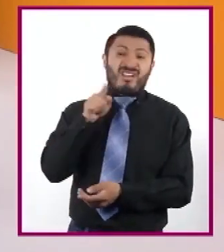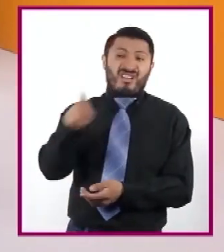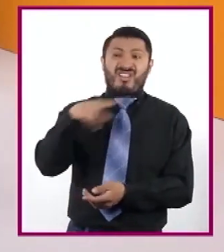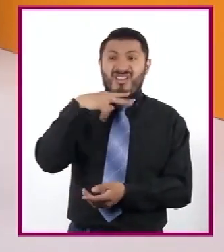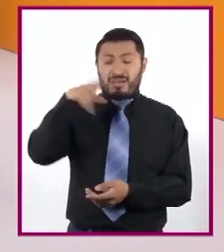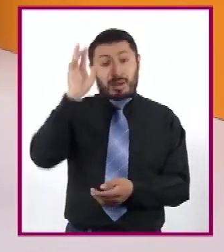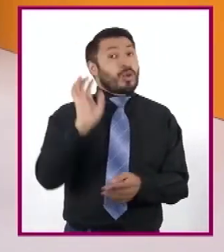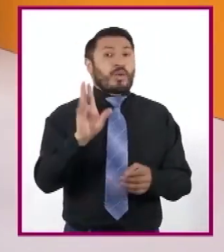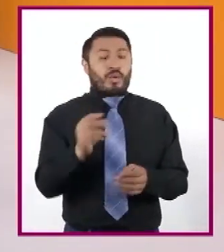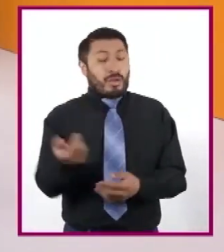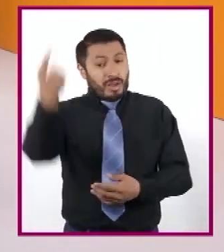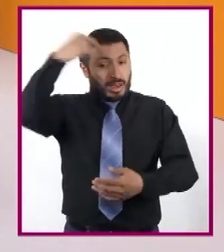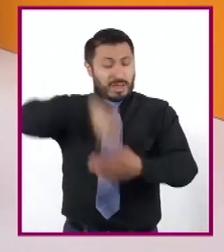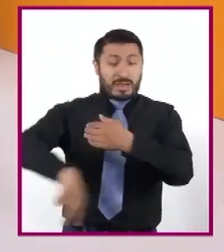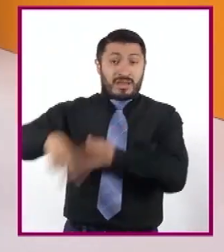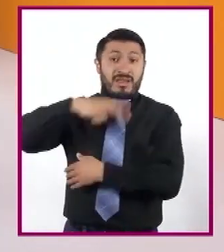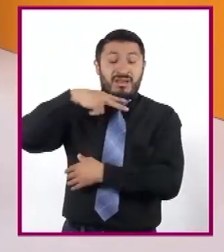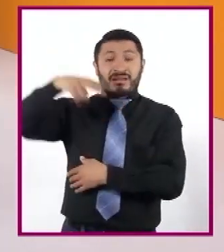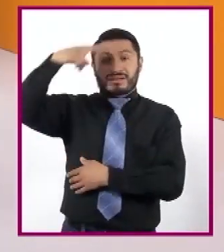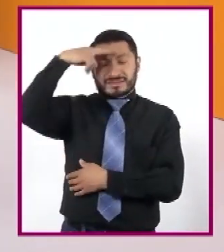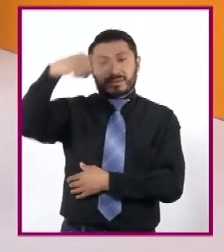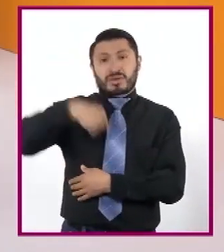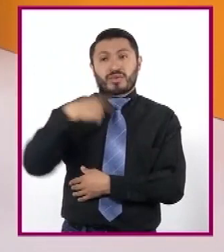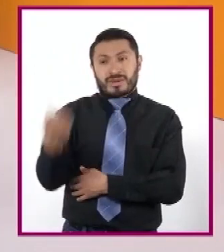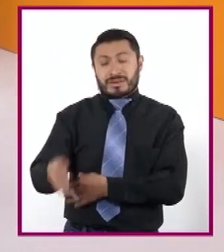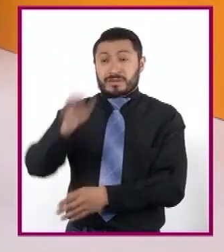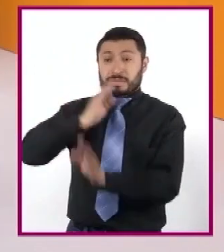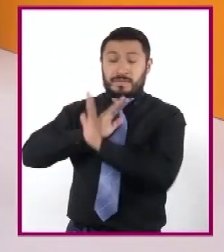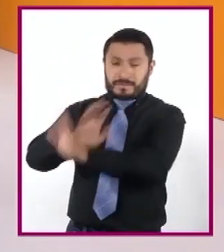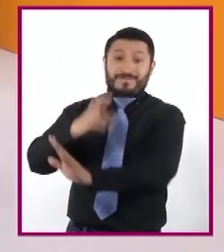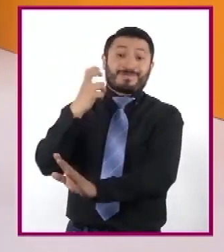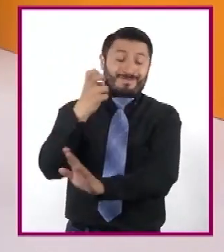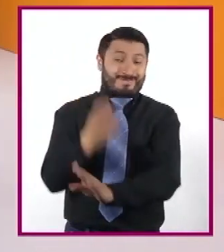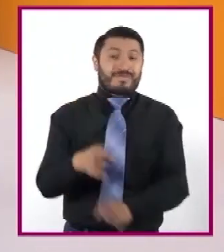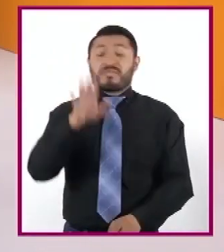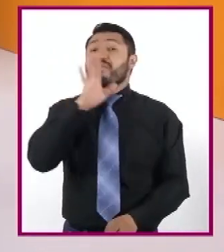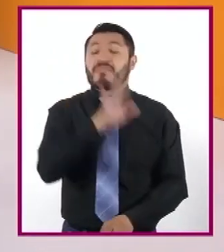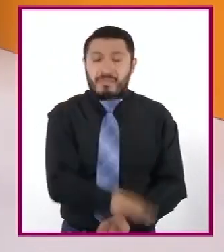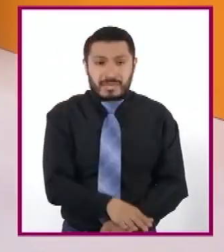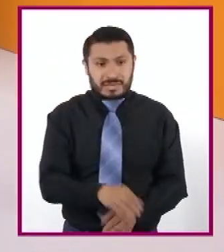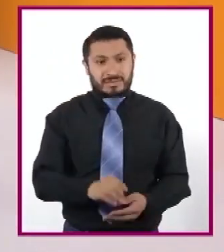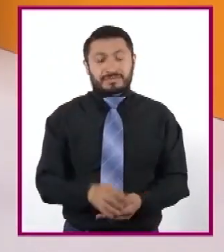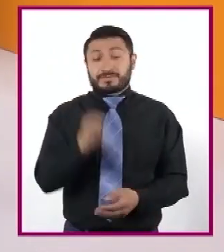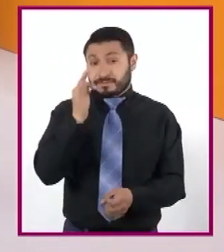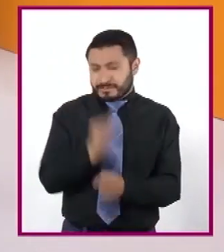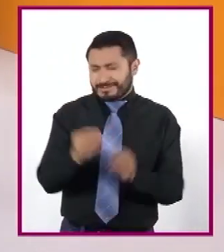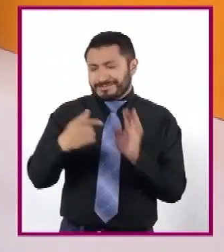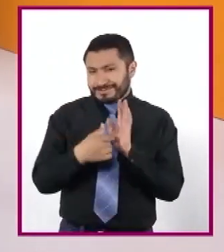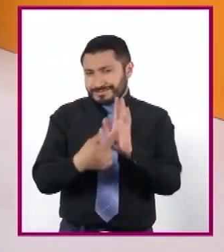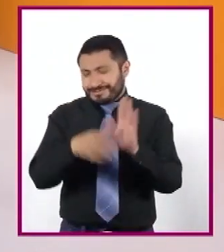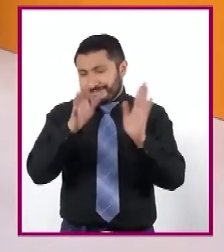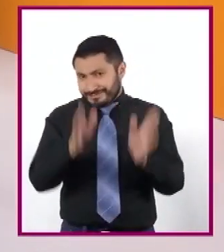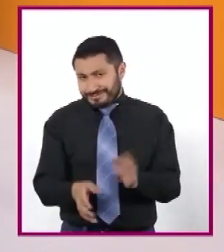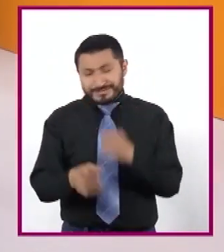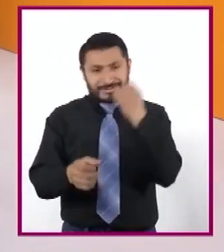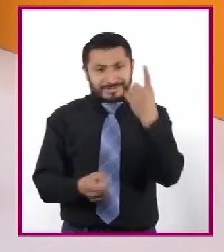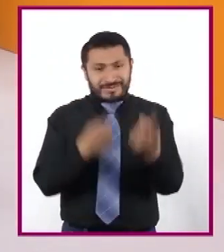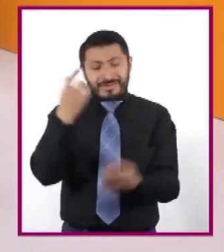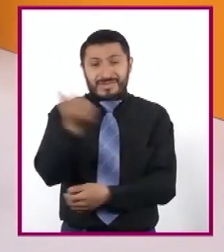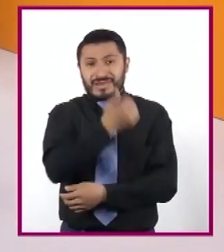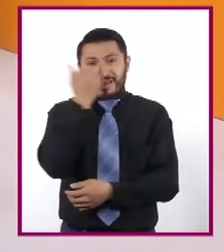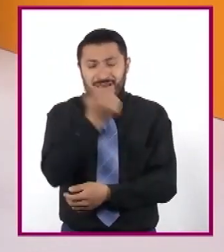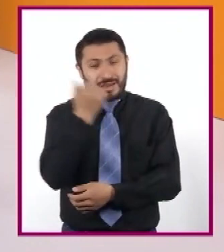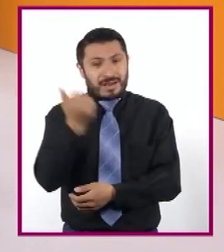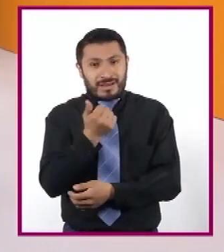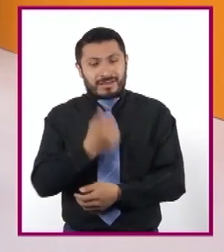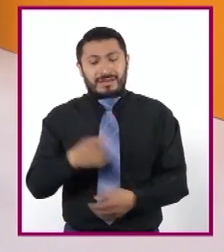o la marginación social, entre otras. Con lo expuesto hasta el momento, tenemos algunas alumnas y alumnos